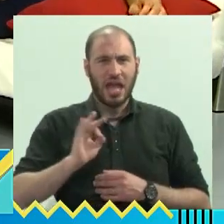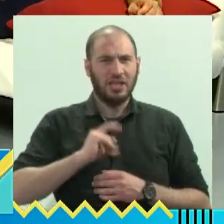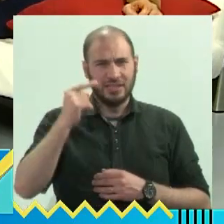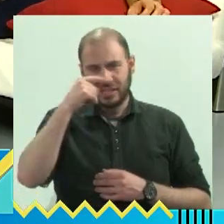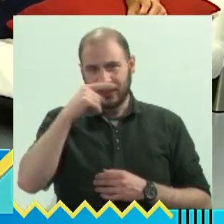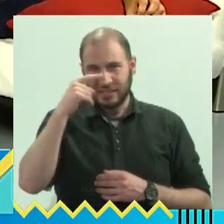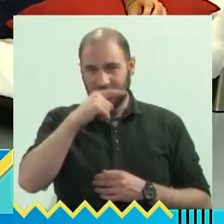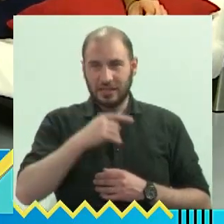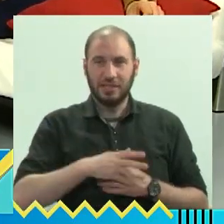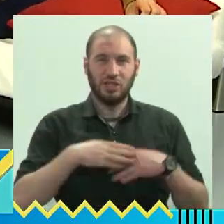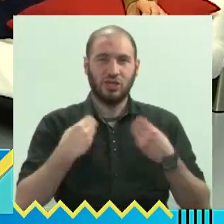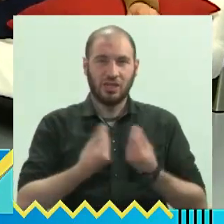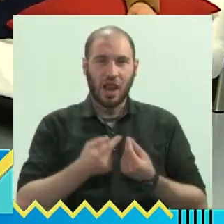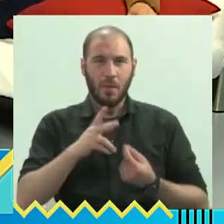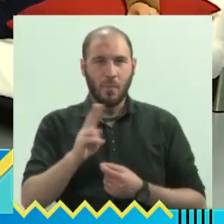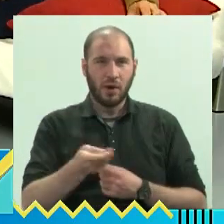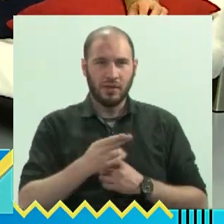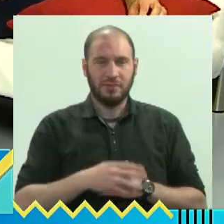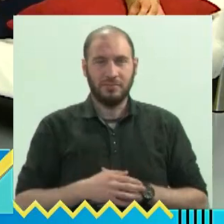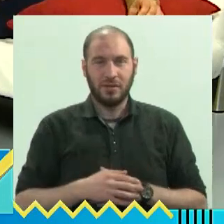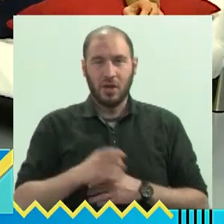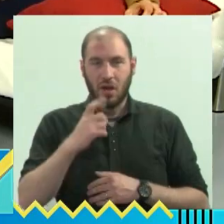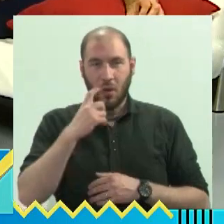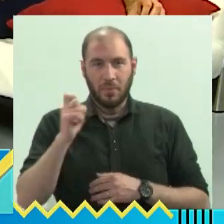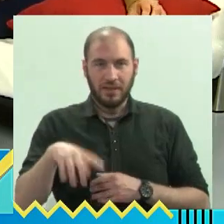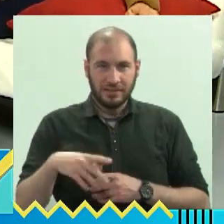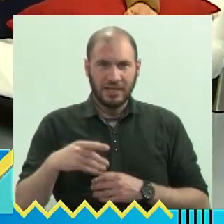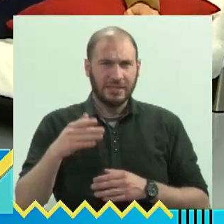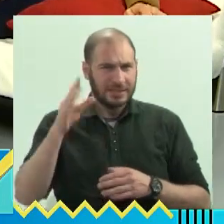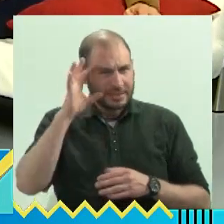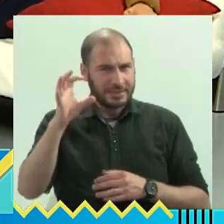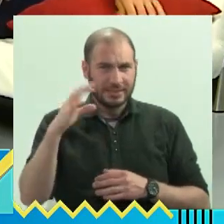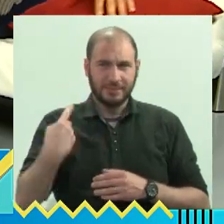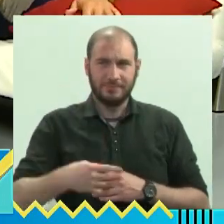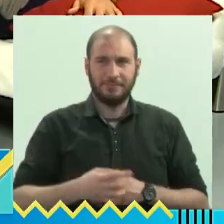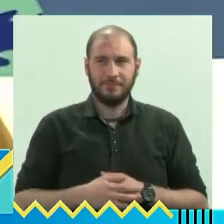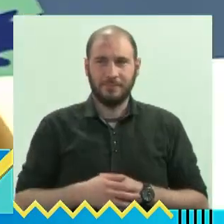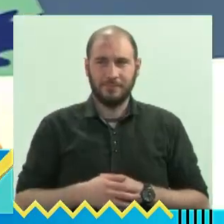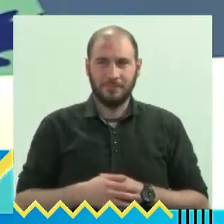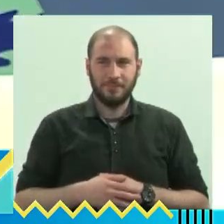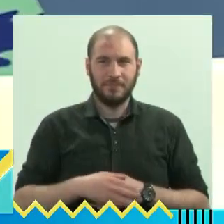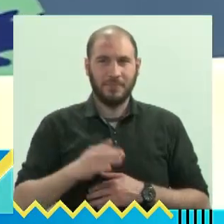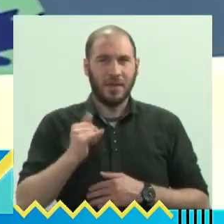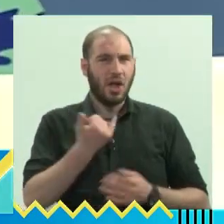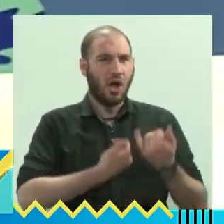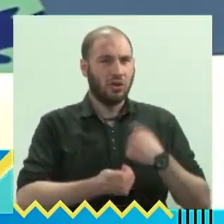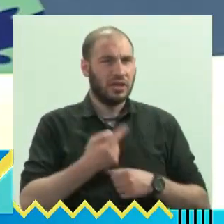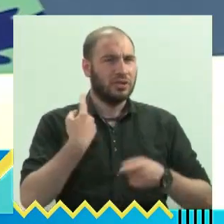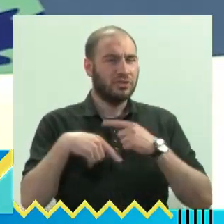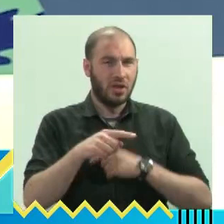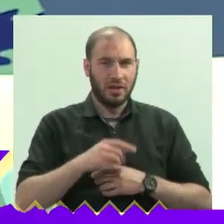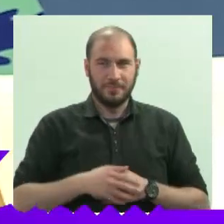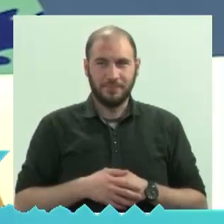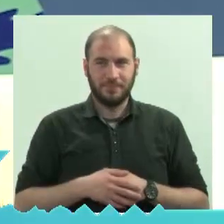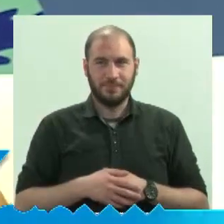años se cumplieron ya de la muerte de Bairoleto y sigue muy vigente. Así es. Contanos un poquito la historia,